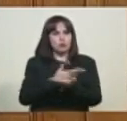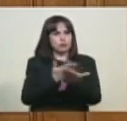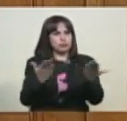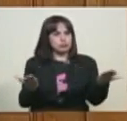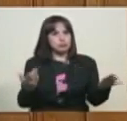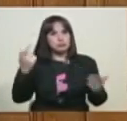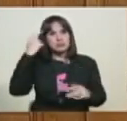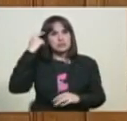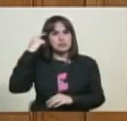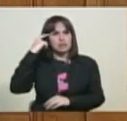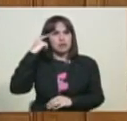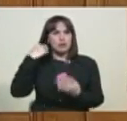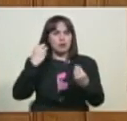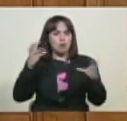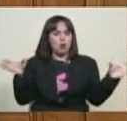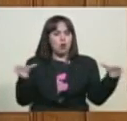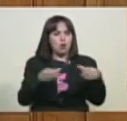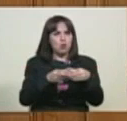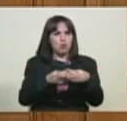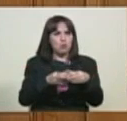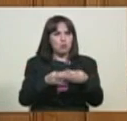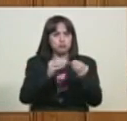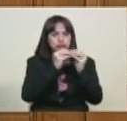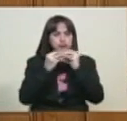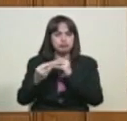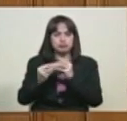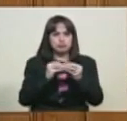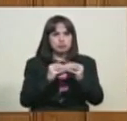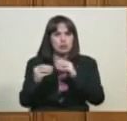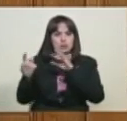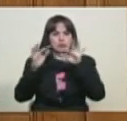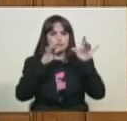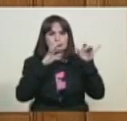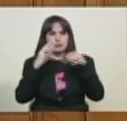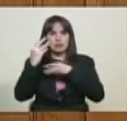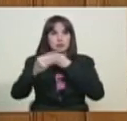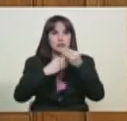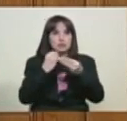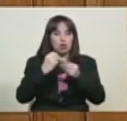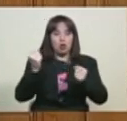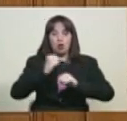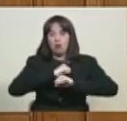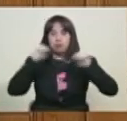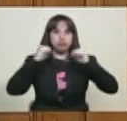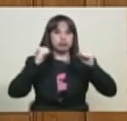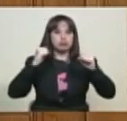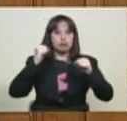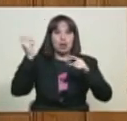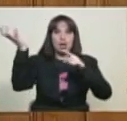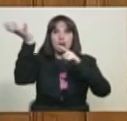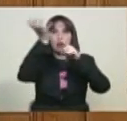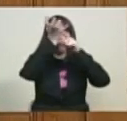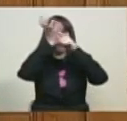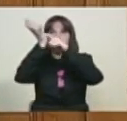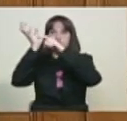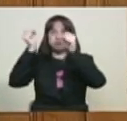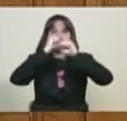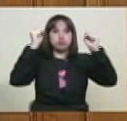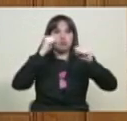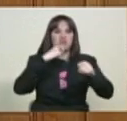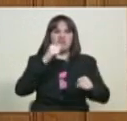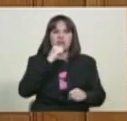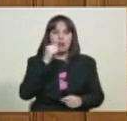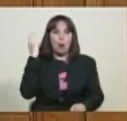Se sabe que los grupos complotados, quienes colocaron la bomba, los financistas, y quien dio la orden